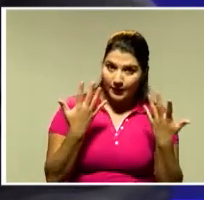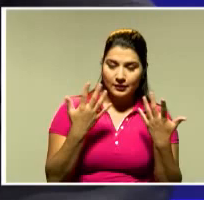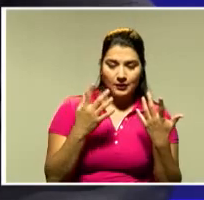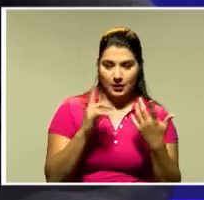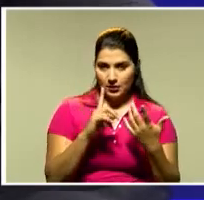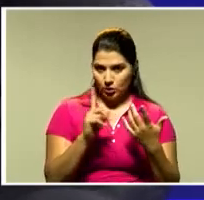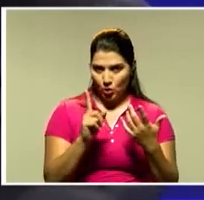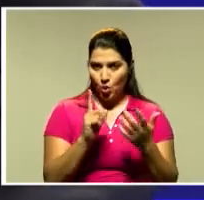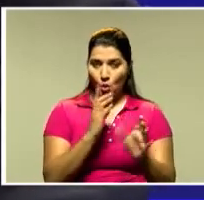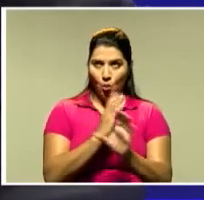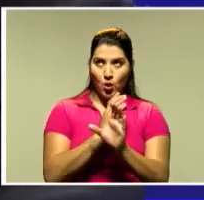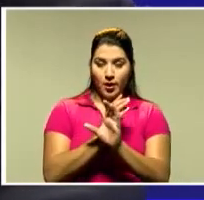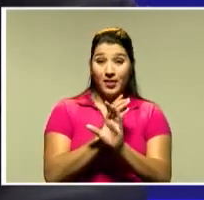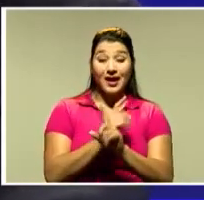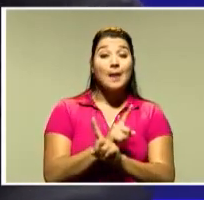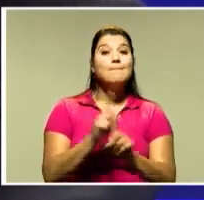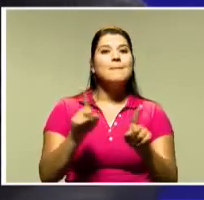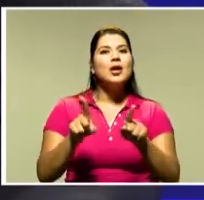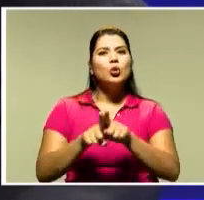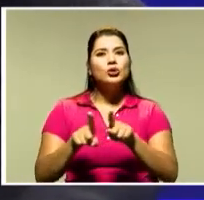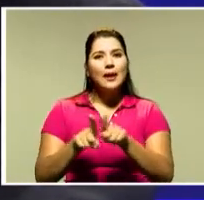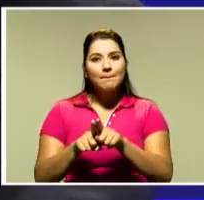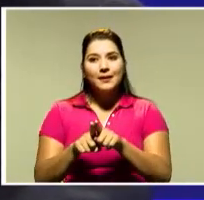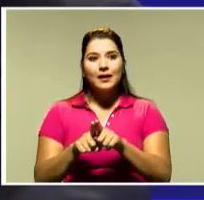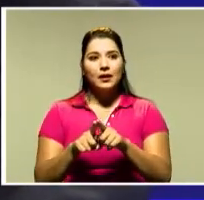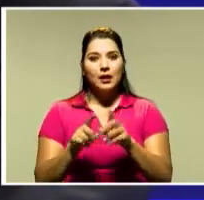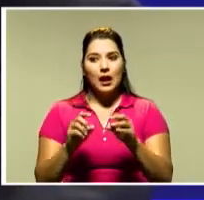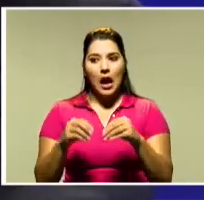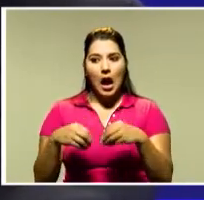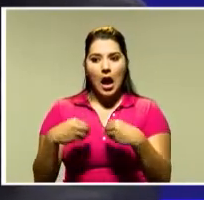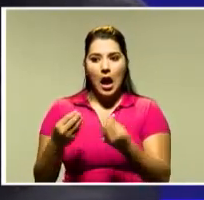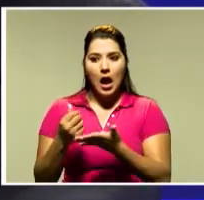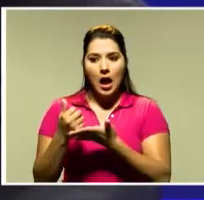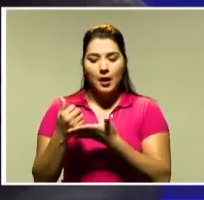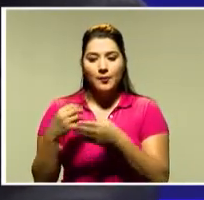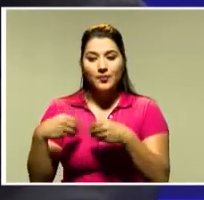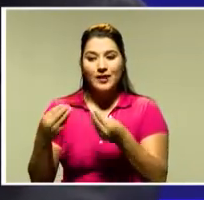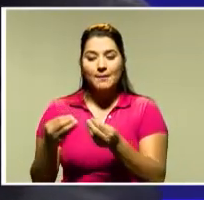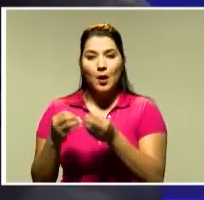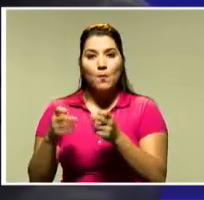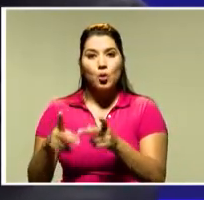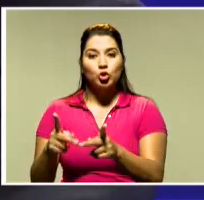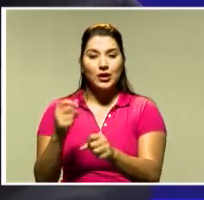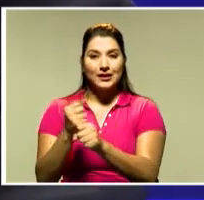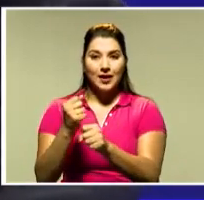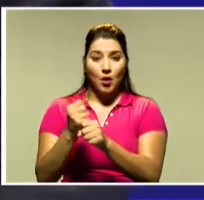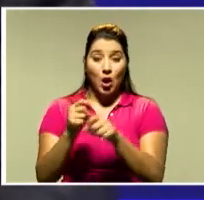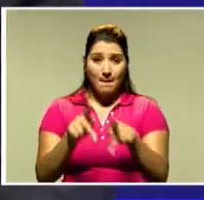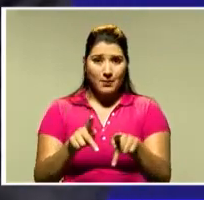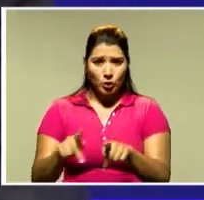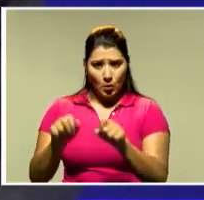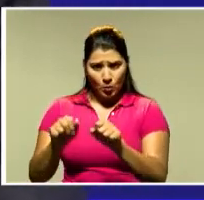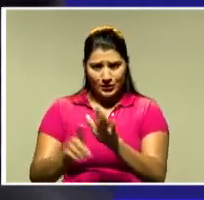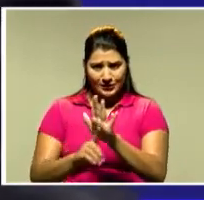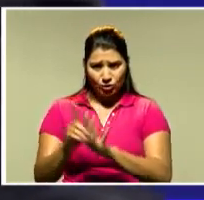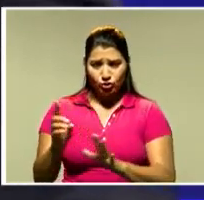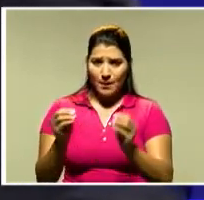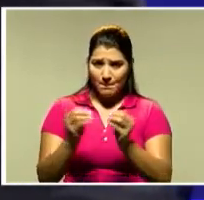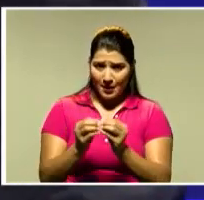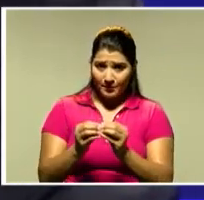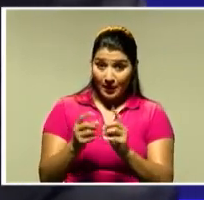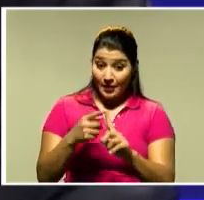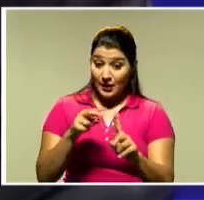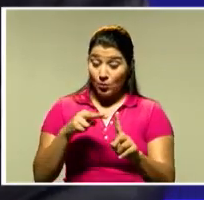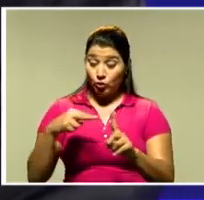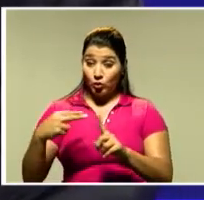ecológico, pero de grandísimo impacto socioeconómico, dándole empleo a la gente y pudiendo desarrollarse más. Y desde el punto de vista de pesca,